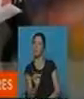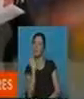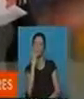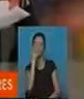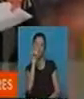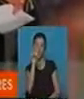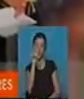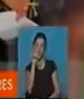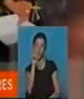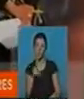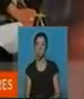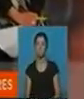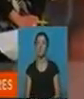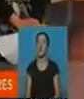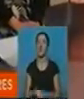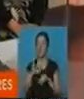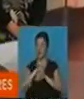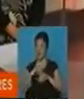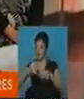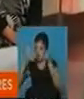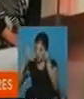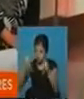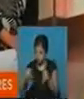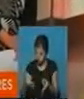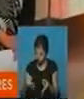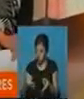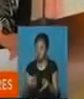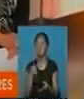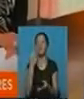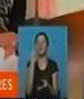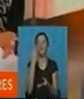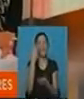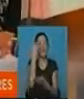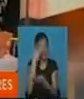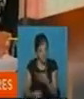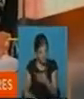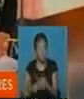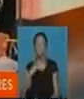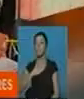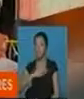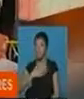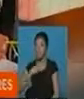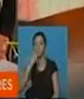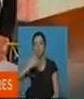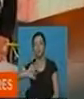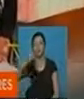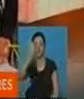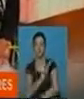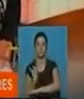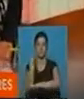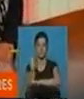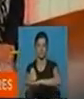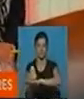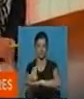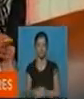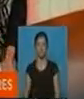campaña sensata, prudente y con pocos errores, Hillary Clinton debiera ser la presidenta de los Estados Unidos. La